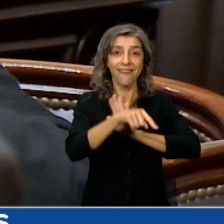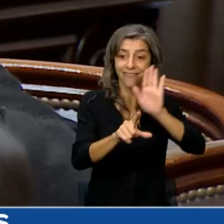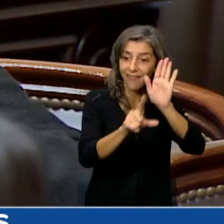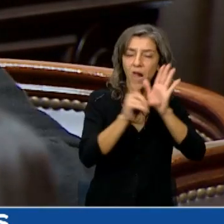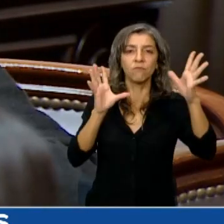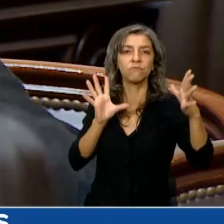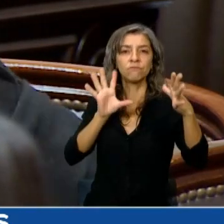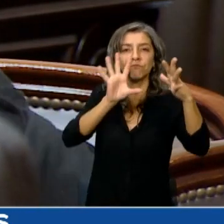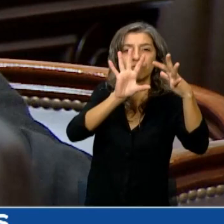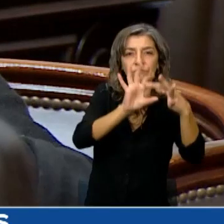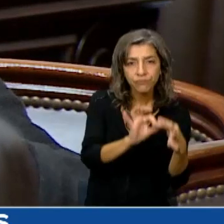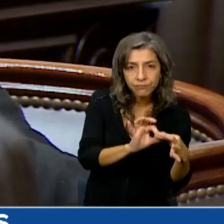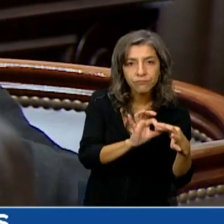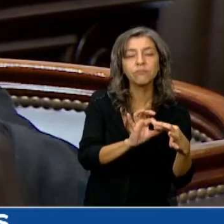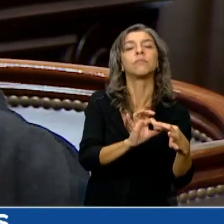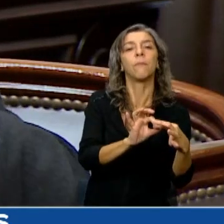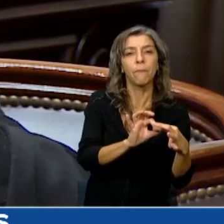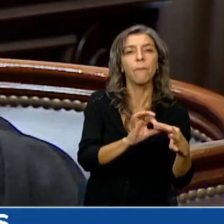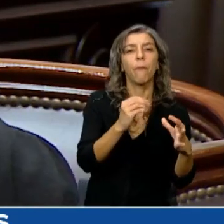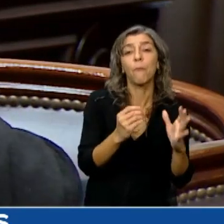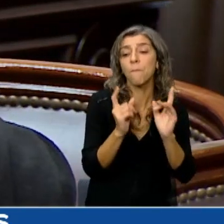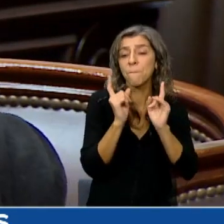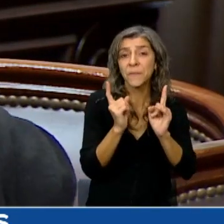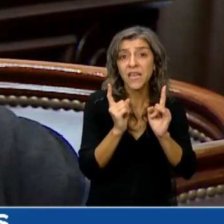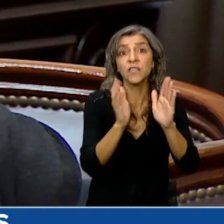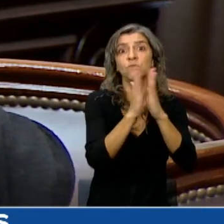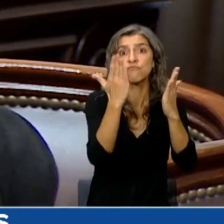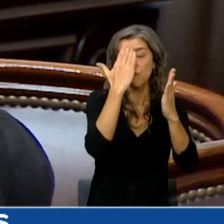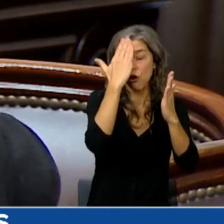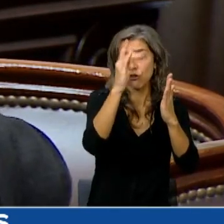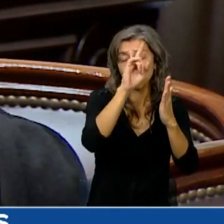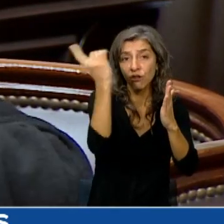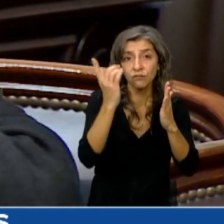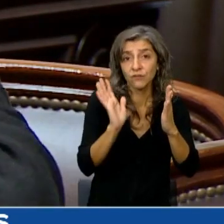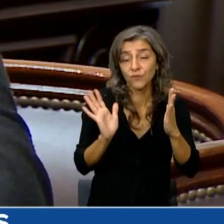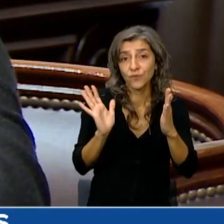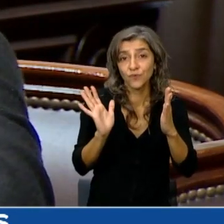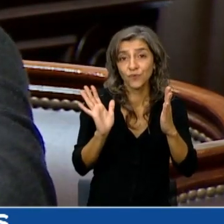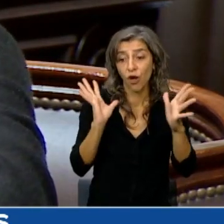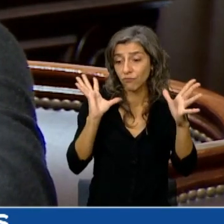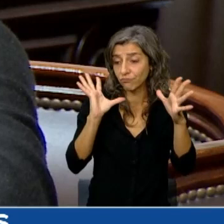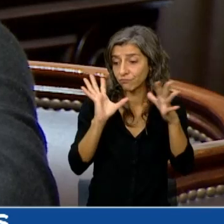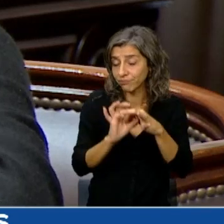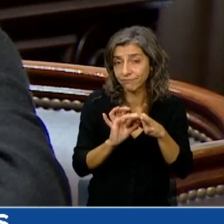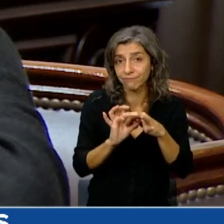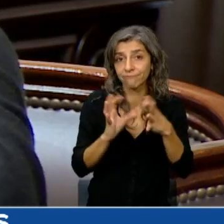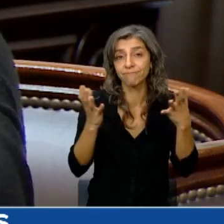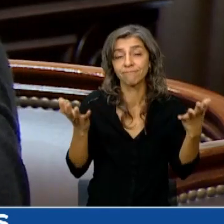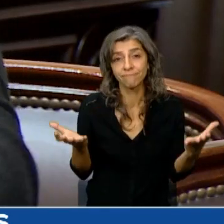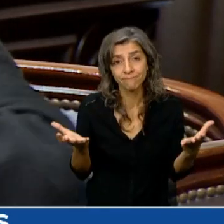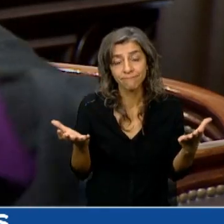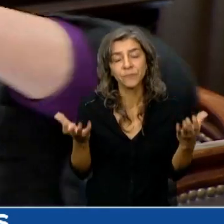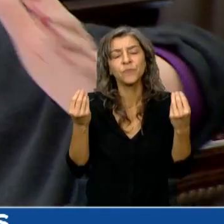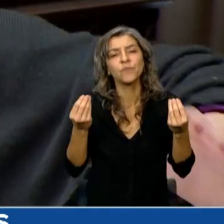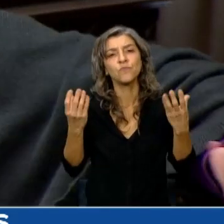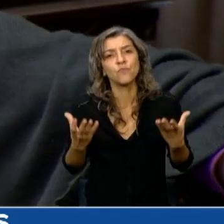estamos actuando conforme nos determina la Constitución. ¿Por qué?